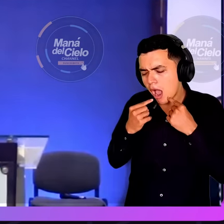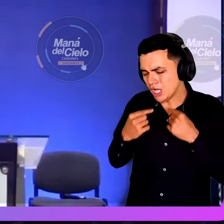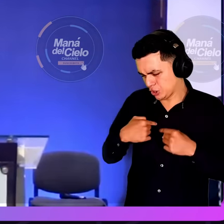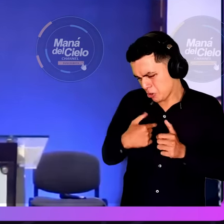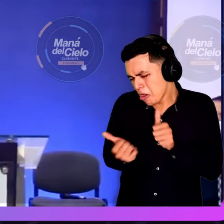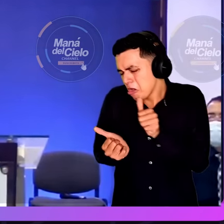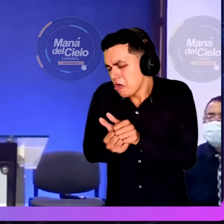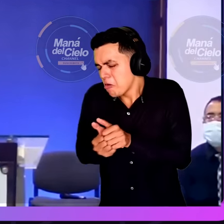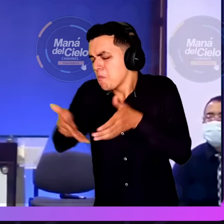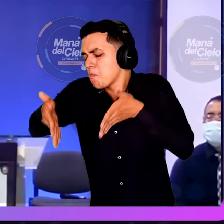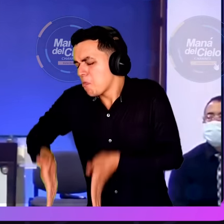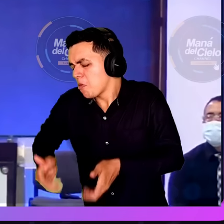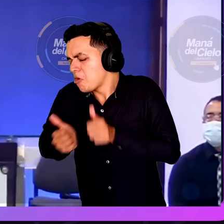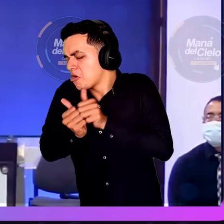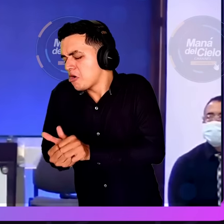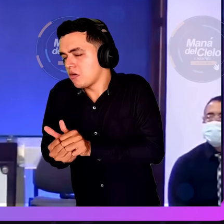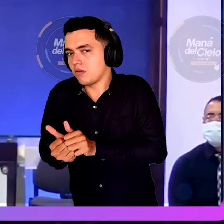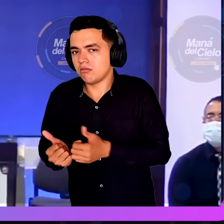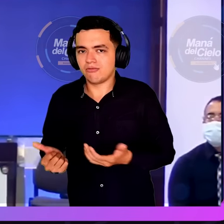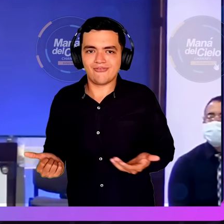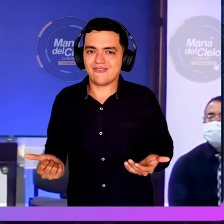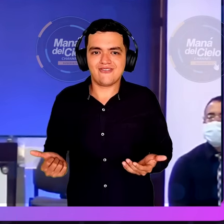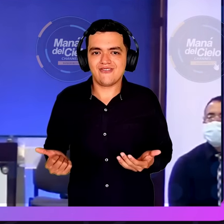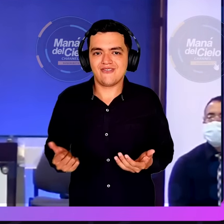Está establecido los hombres que mueran una vez y después el juicio.